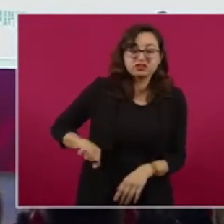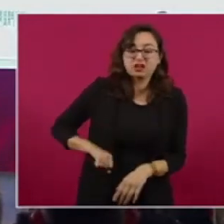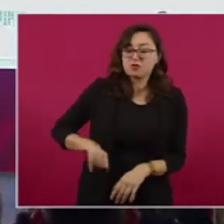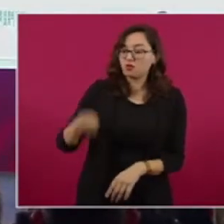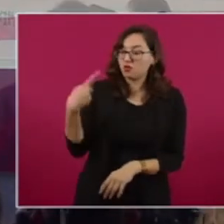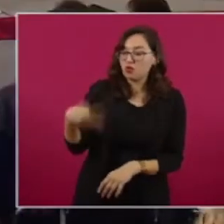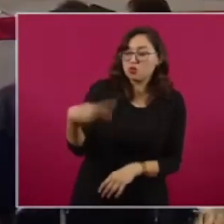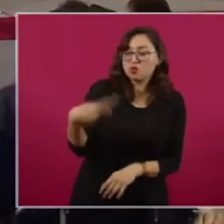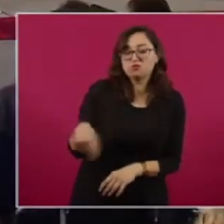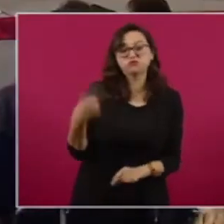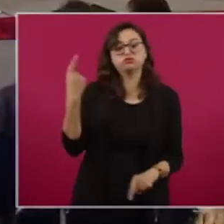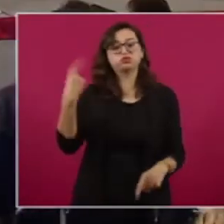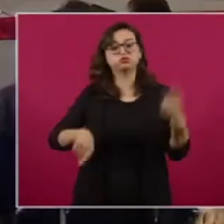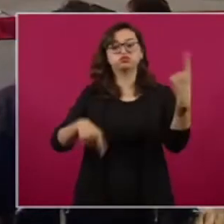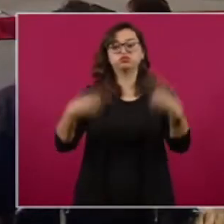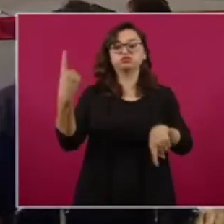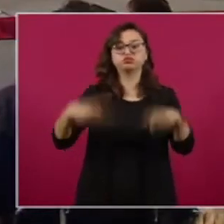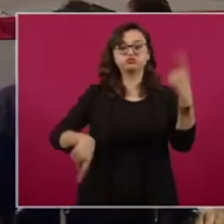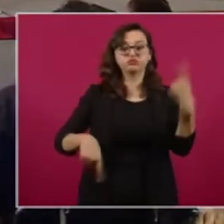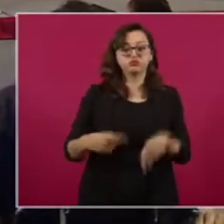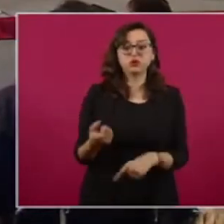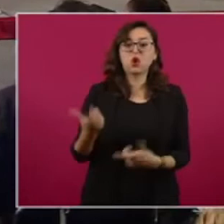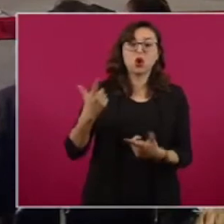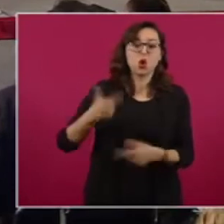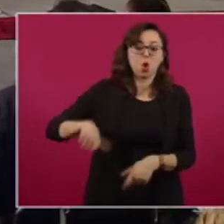que son los que mandan.